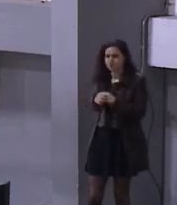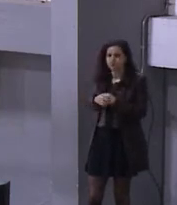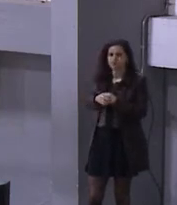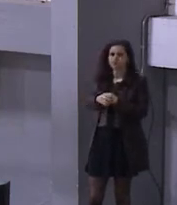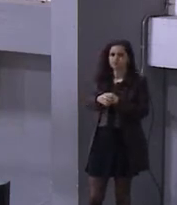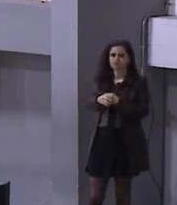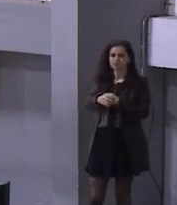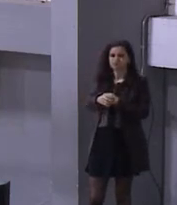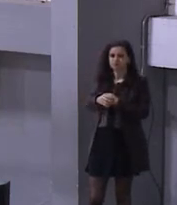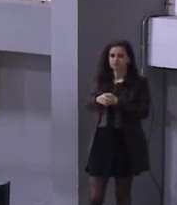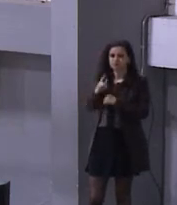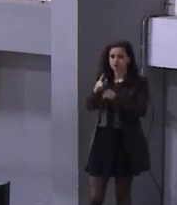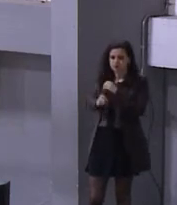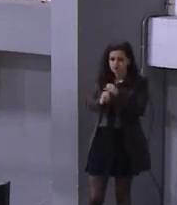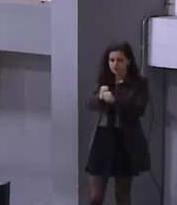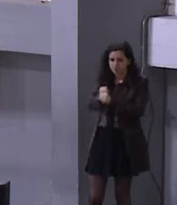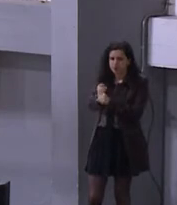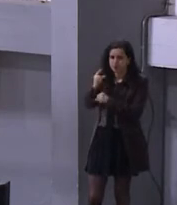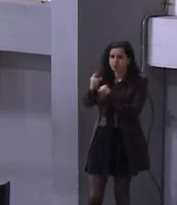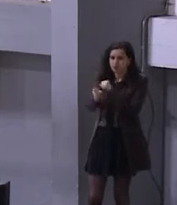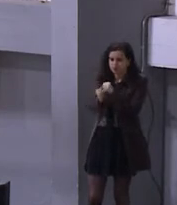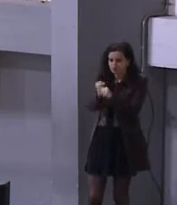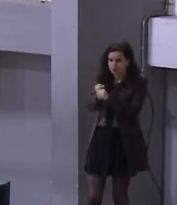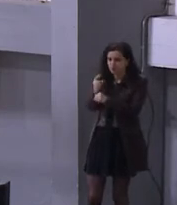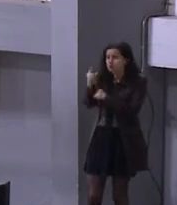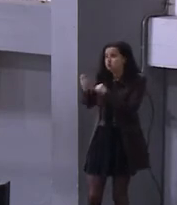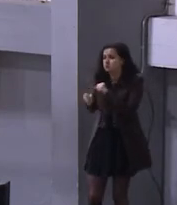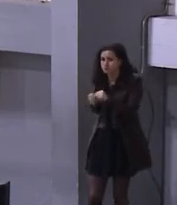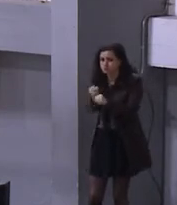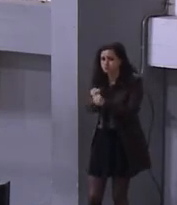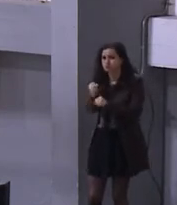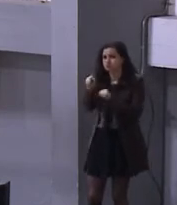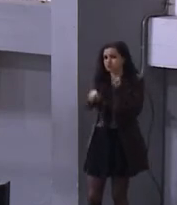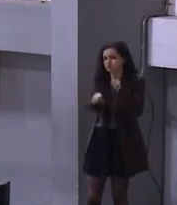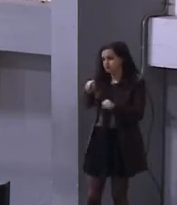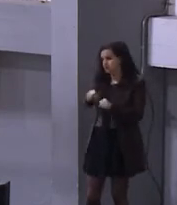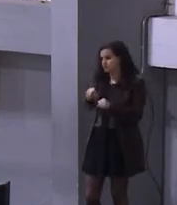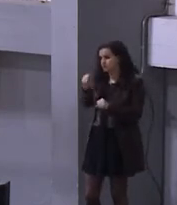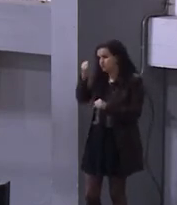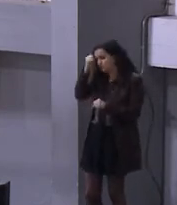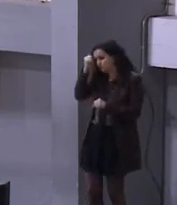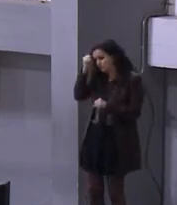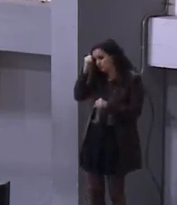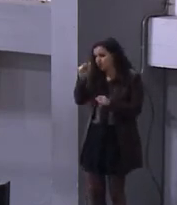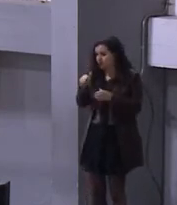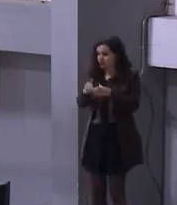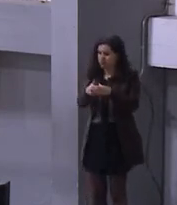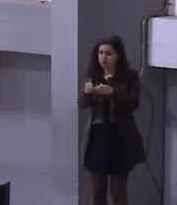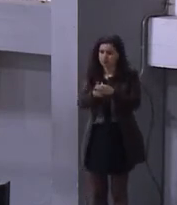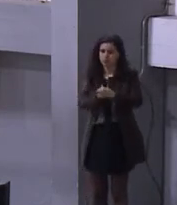Cada año, digamos, hay posibilidad que los sindicatos presenten un pliego de negociación.